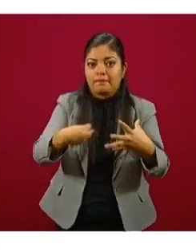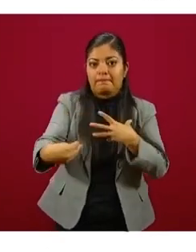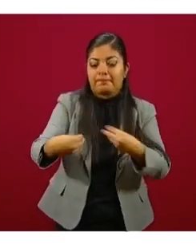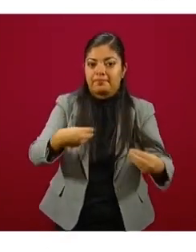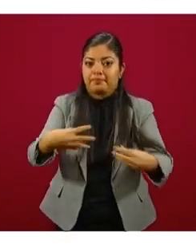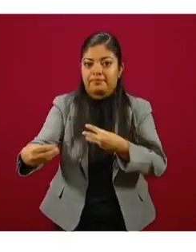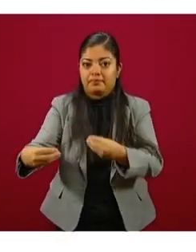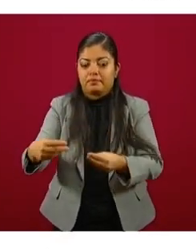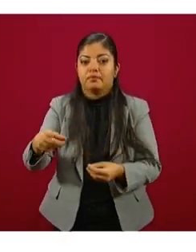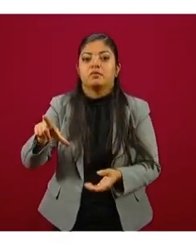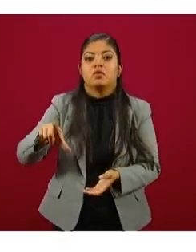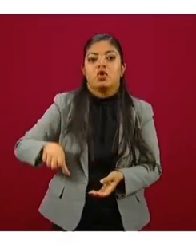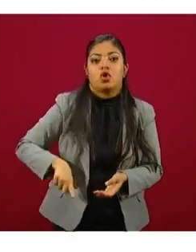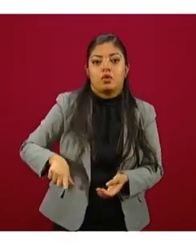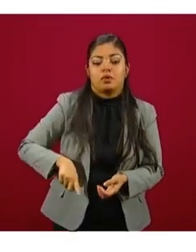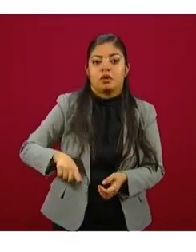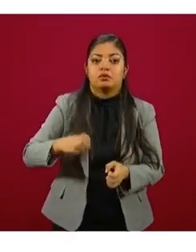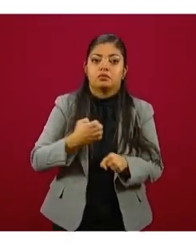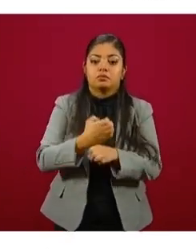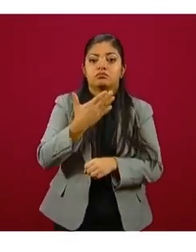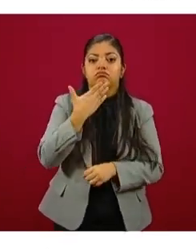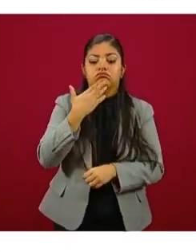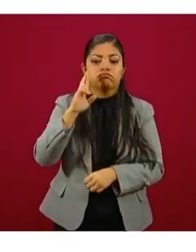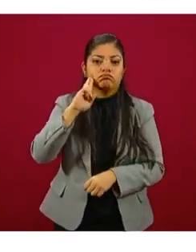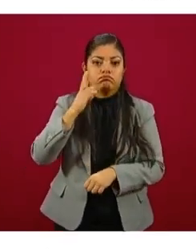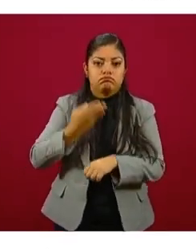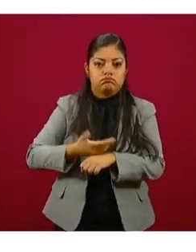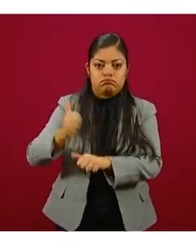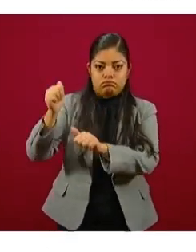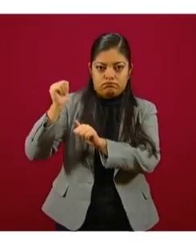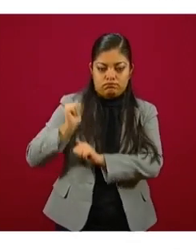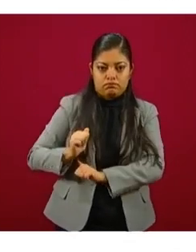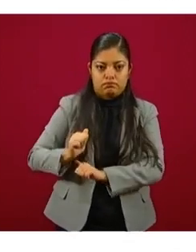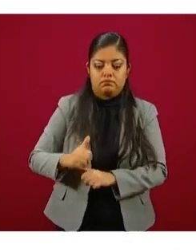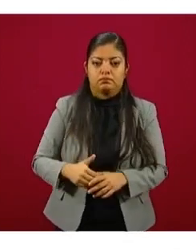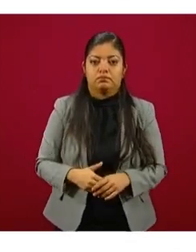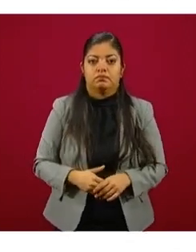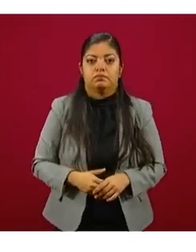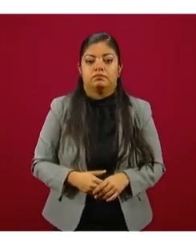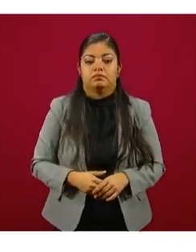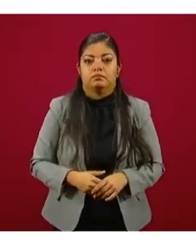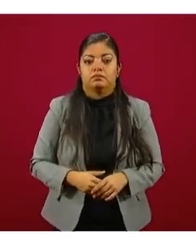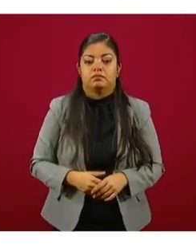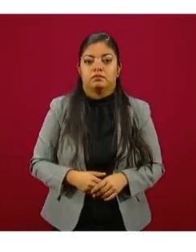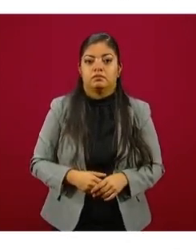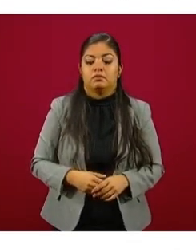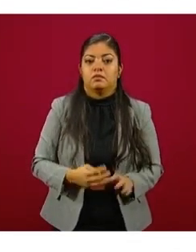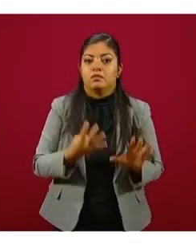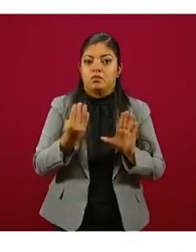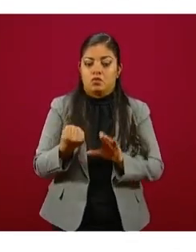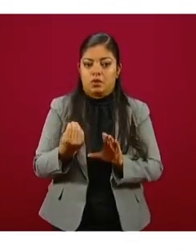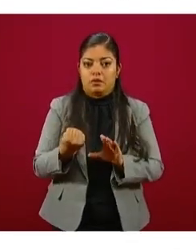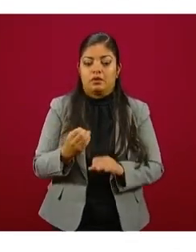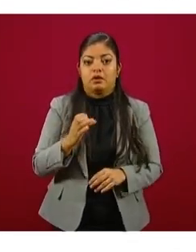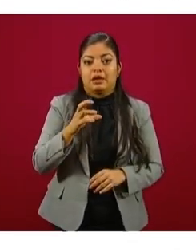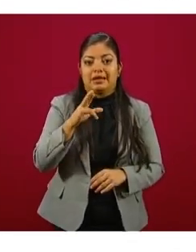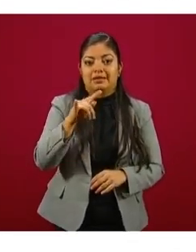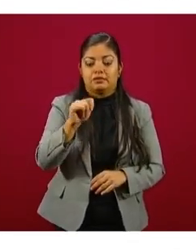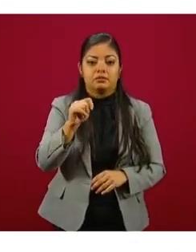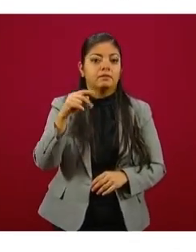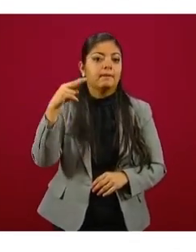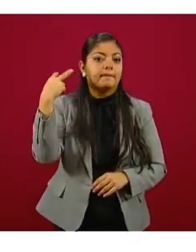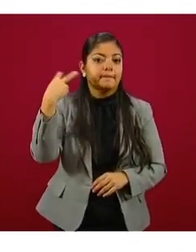epidemiológica y es el gobierno del estado de Sonora la autoridad sanitaria responsable. Noveno, el CRIT